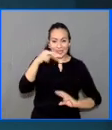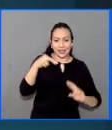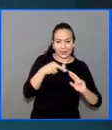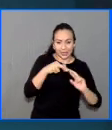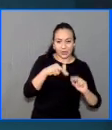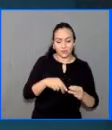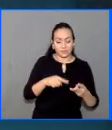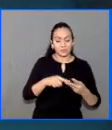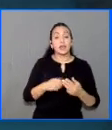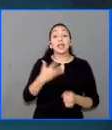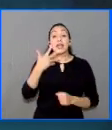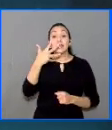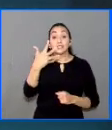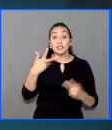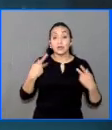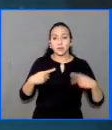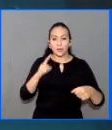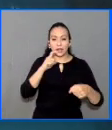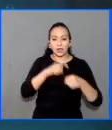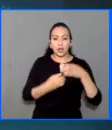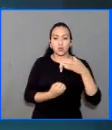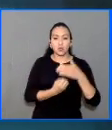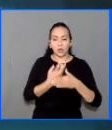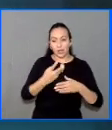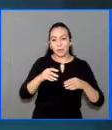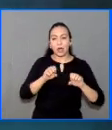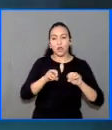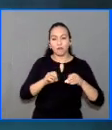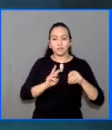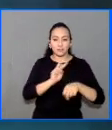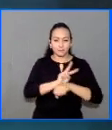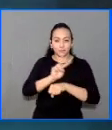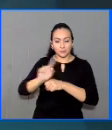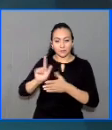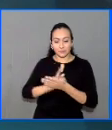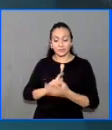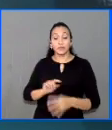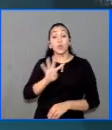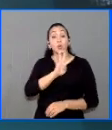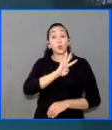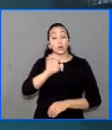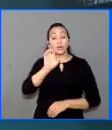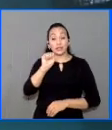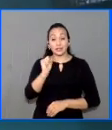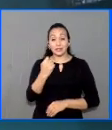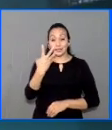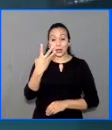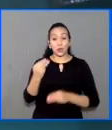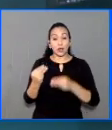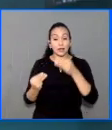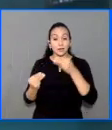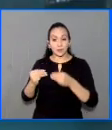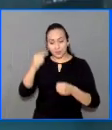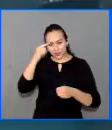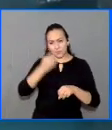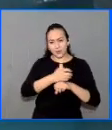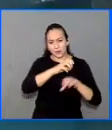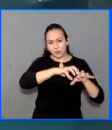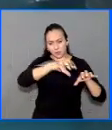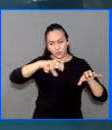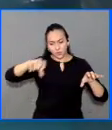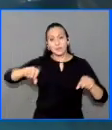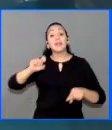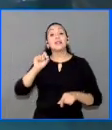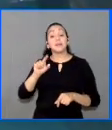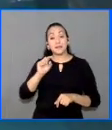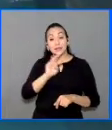integrantes del nuevo Tribunal de Disciplina Judicial, 464 magistraturas de circuito, así como 386